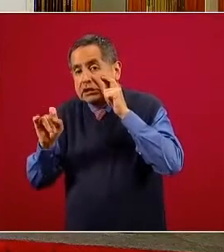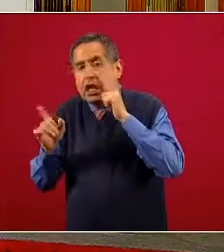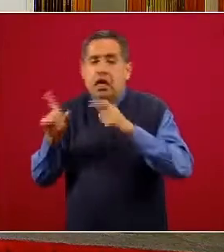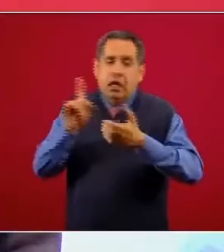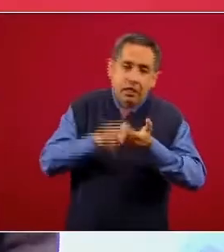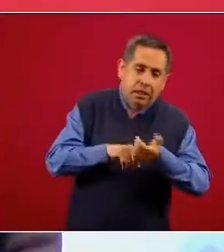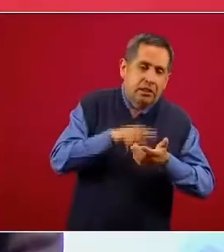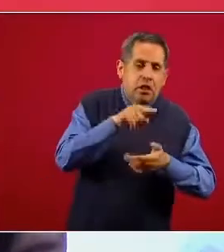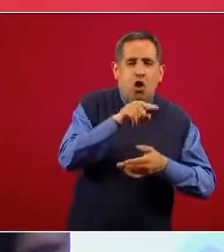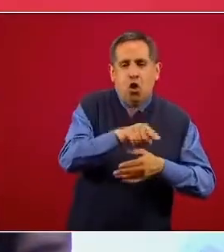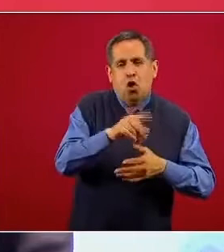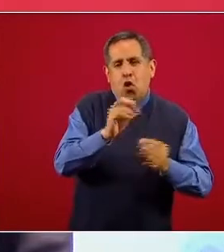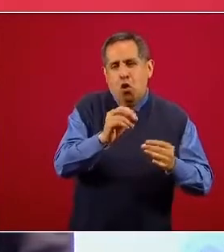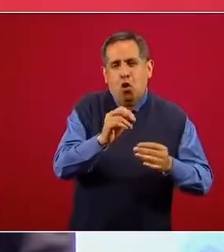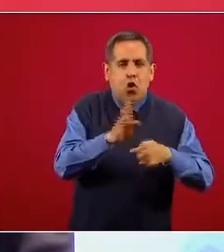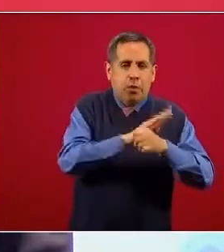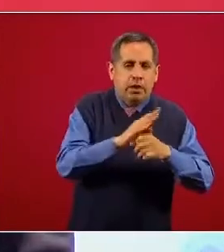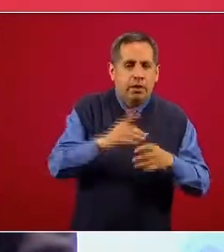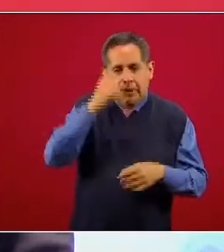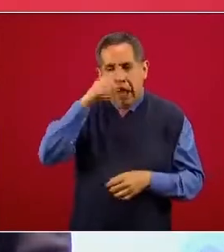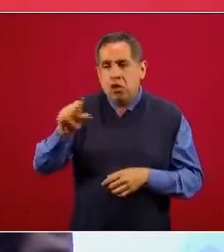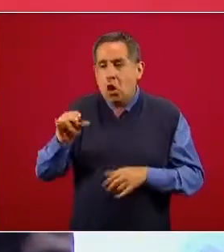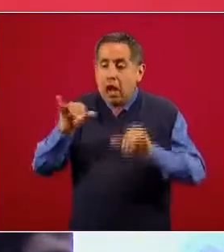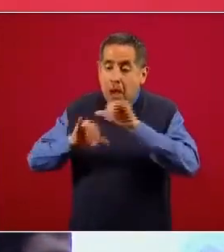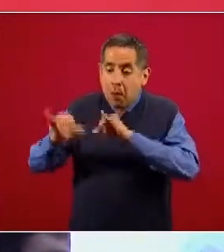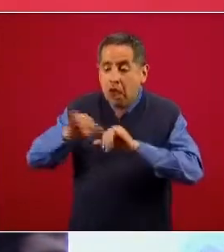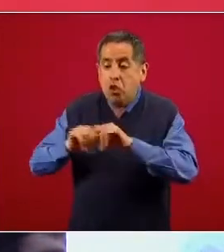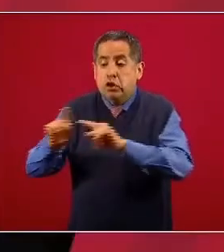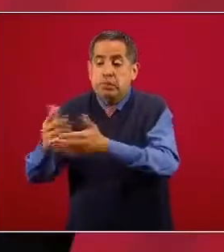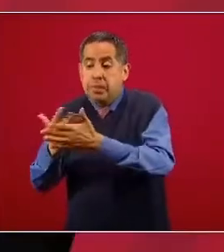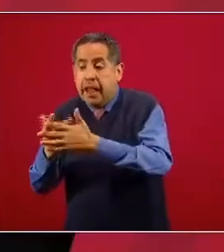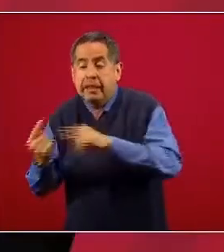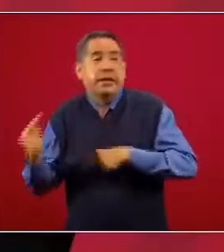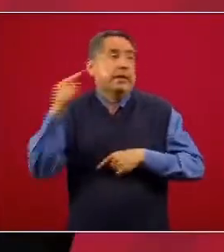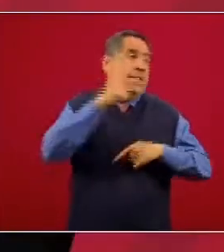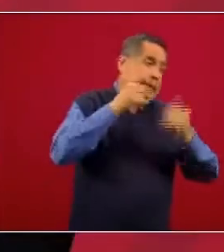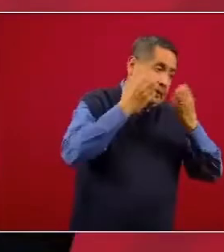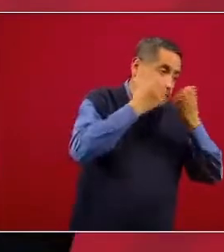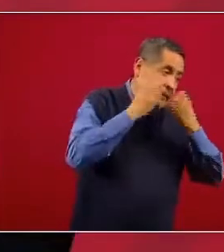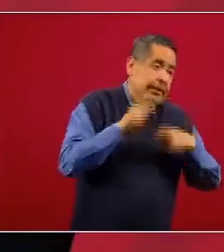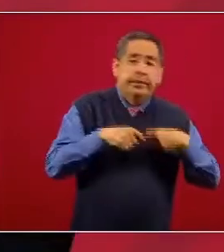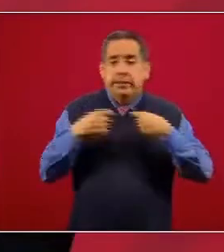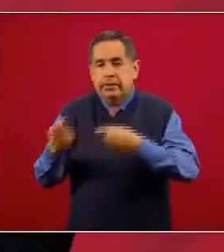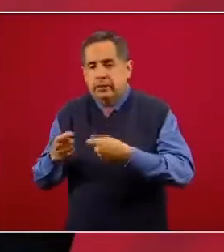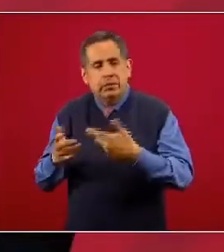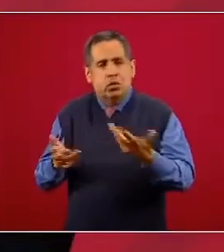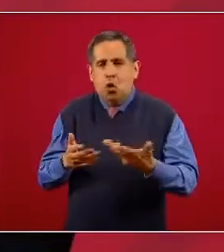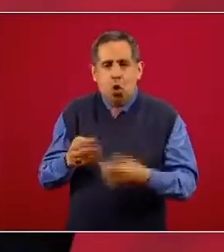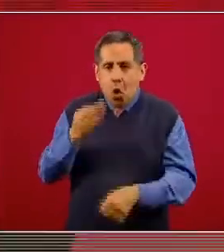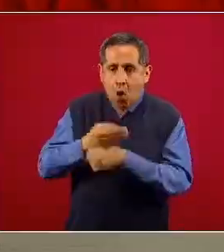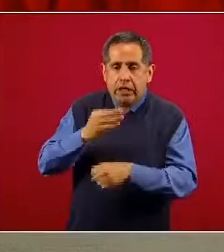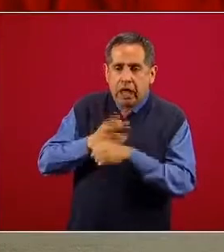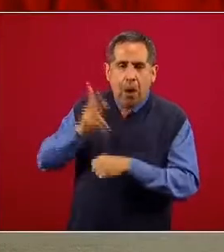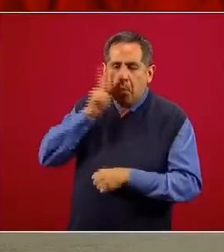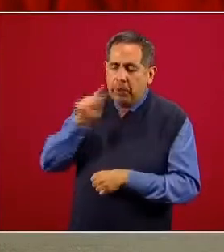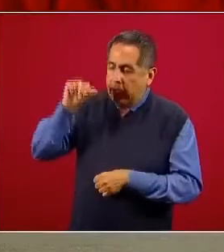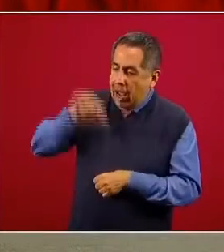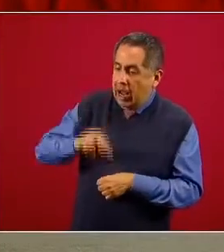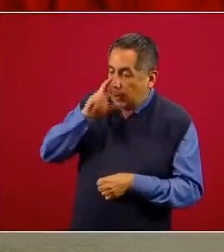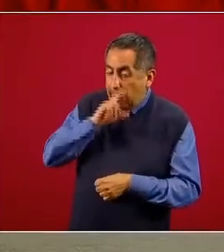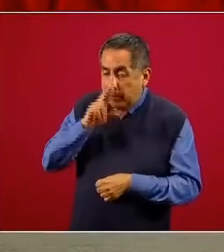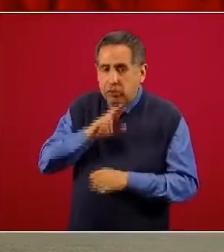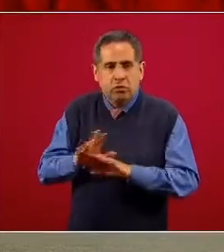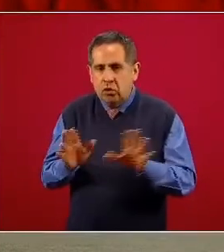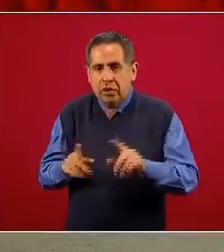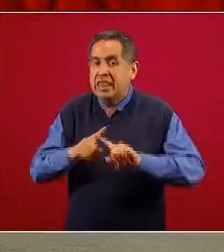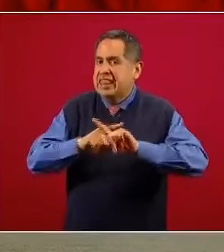no en un laboratorio estatal o nacional se puedan tener pruebas de uso muy rápido. No confundir con las